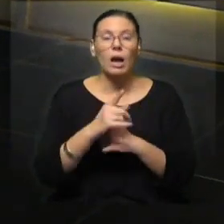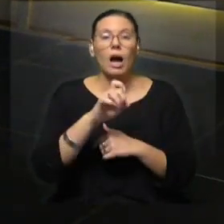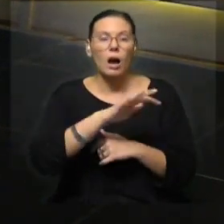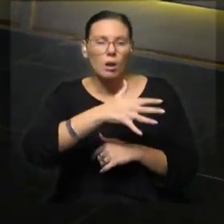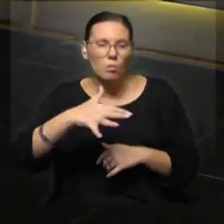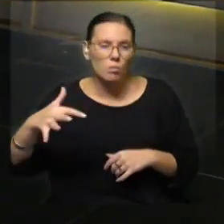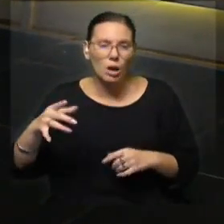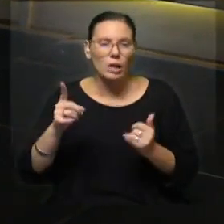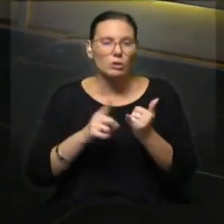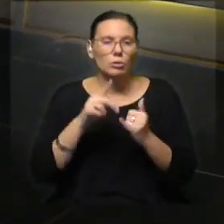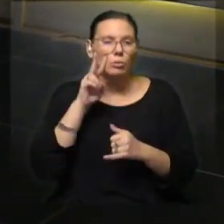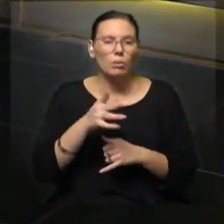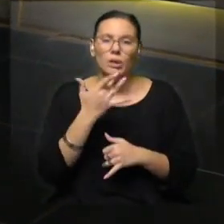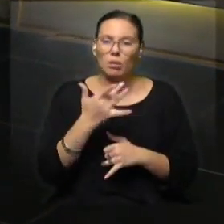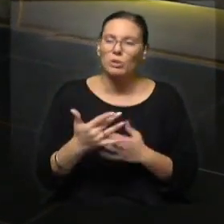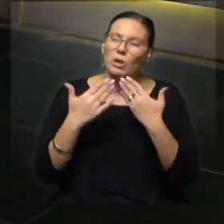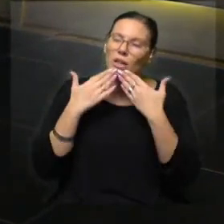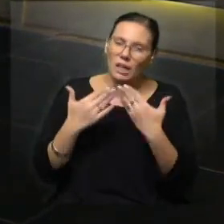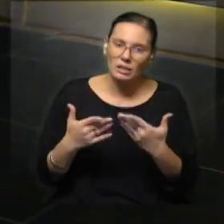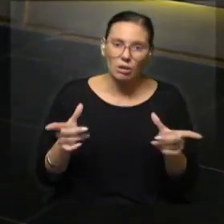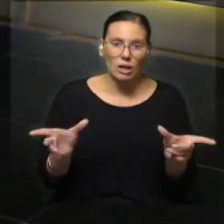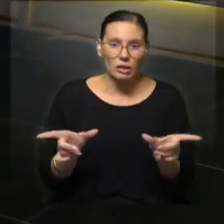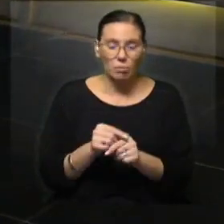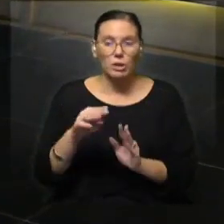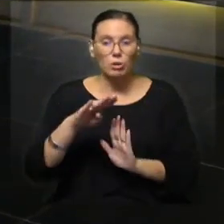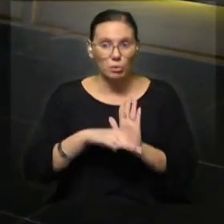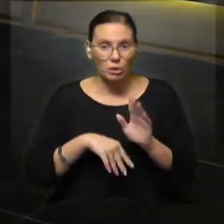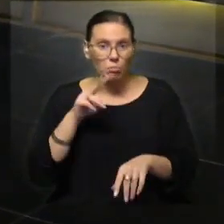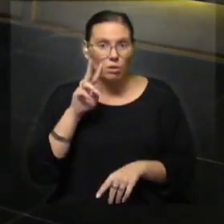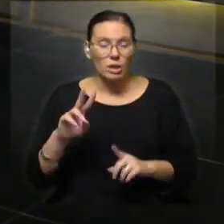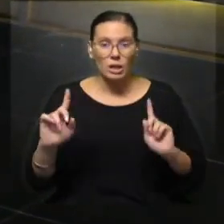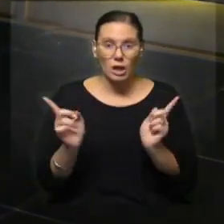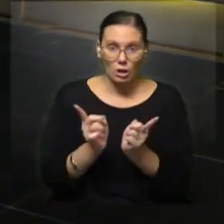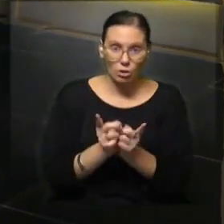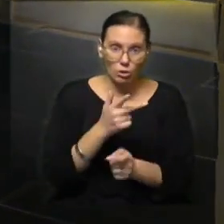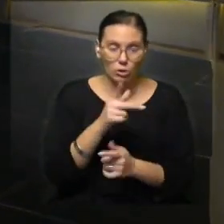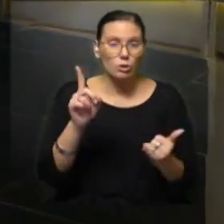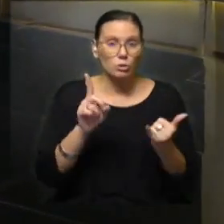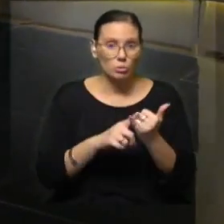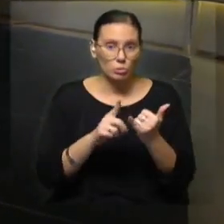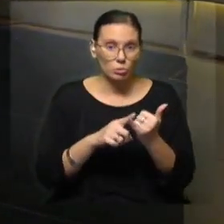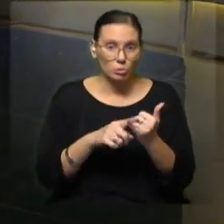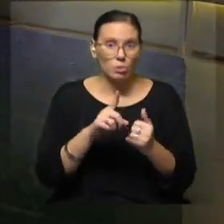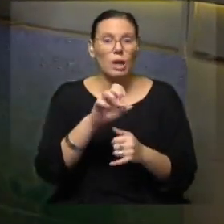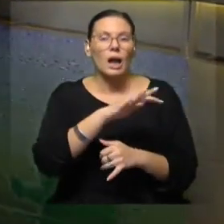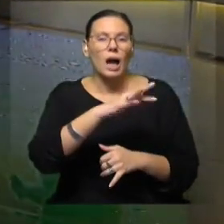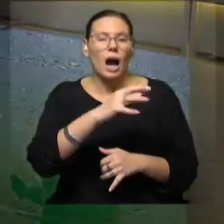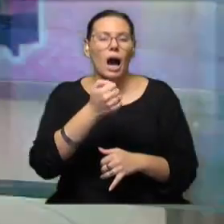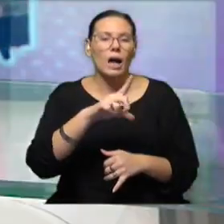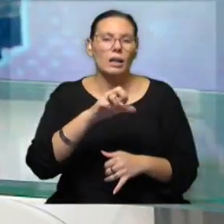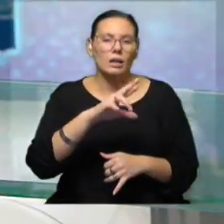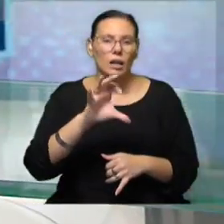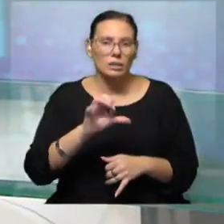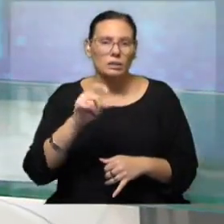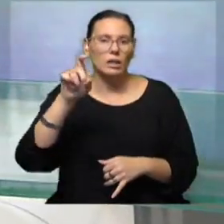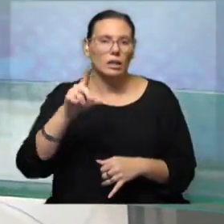en YouTube. Lo ven, es hermoso. Muchas gracias, Chiquilina. Ahora está terminando el programa. Vean el corto en YouTube, que es una belleza. Una historia